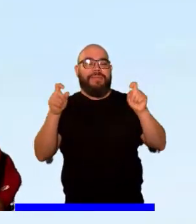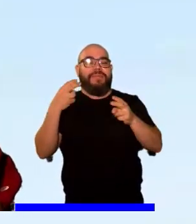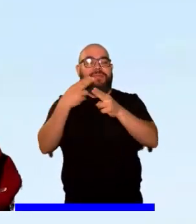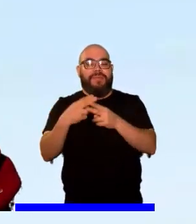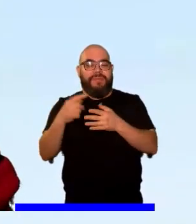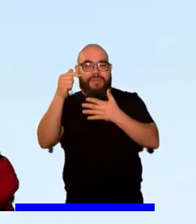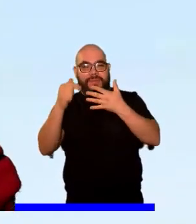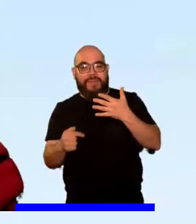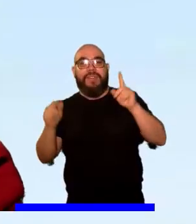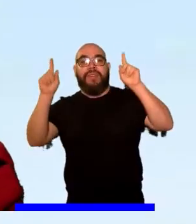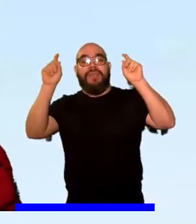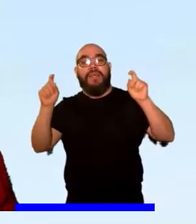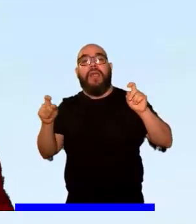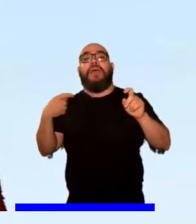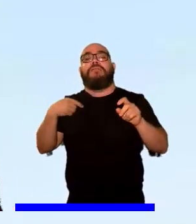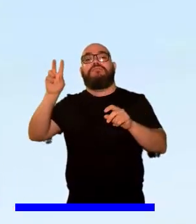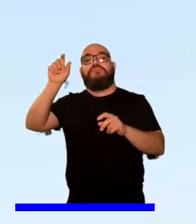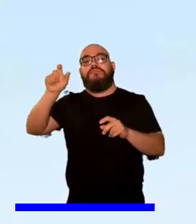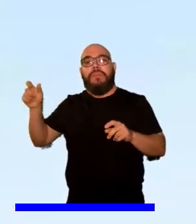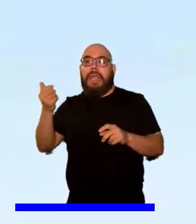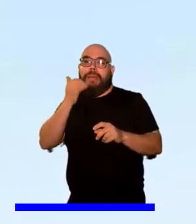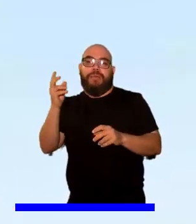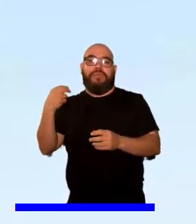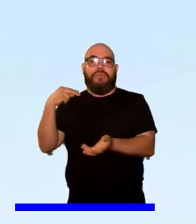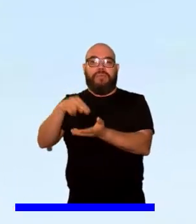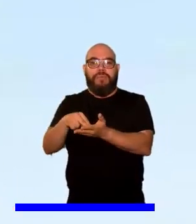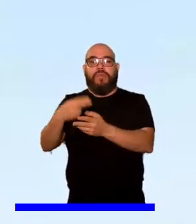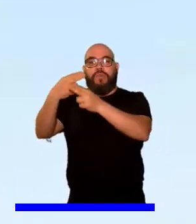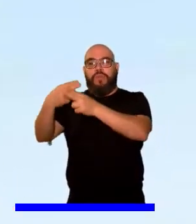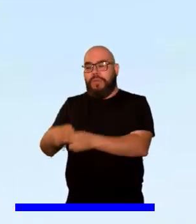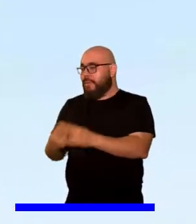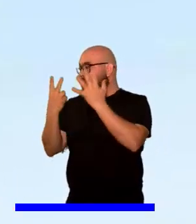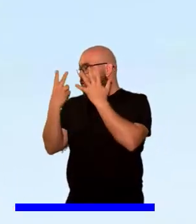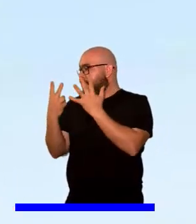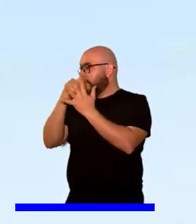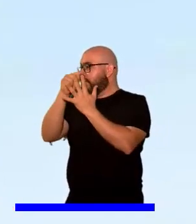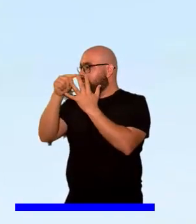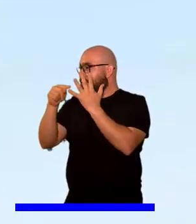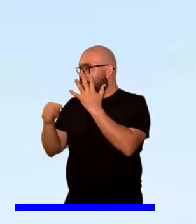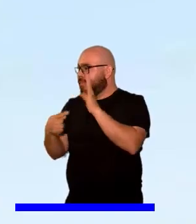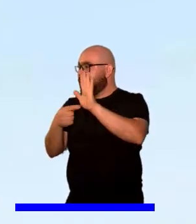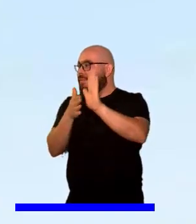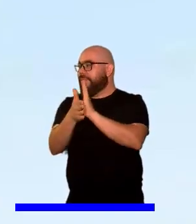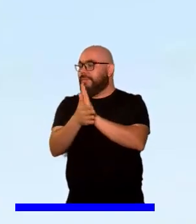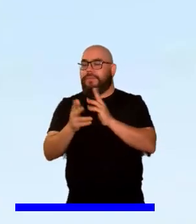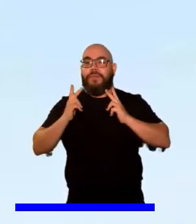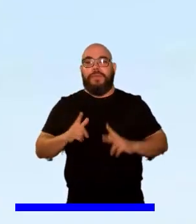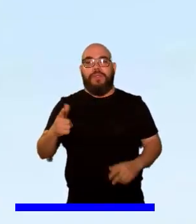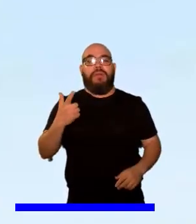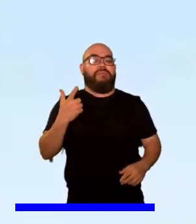nombre, uno de los 7 nombres de Simón Bolívar. Entonces yo le digo, el señor este que liberó a